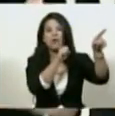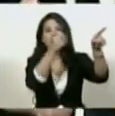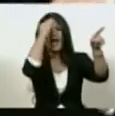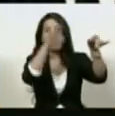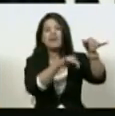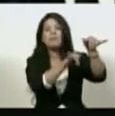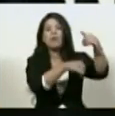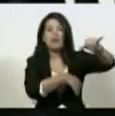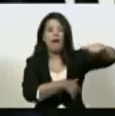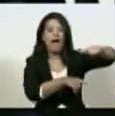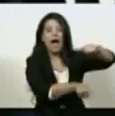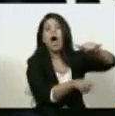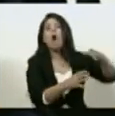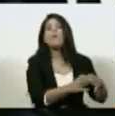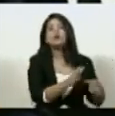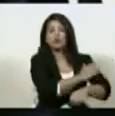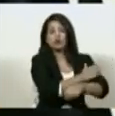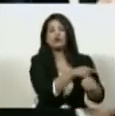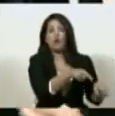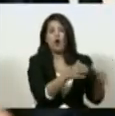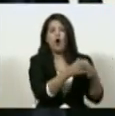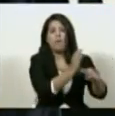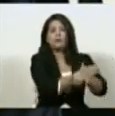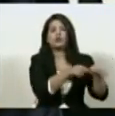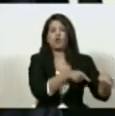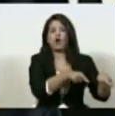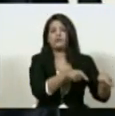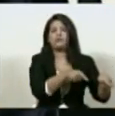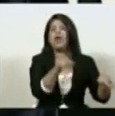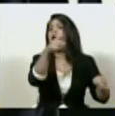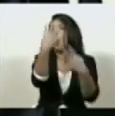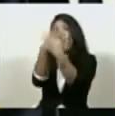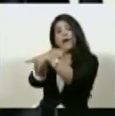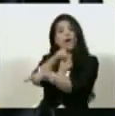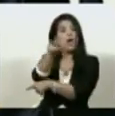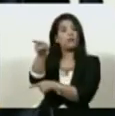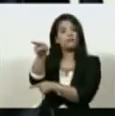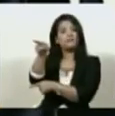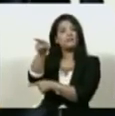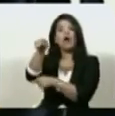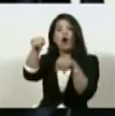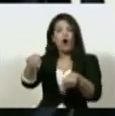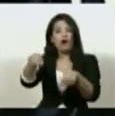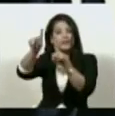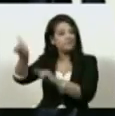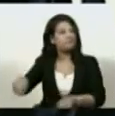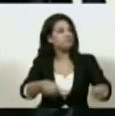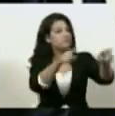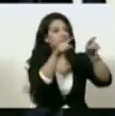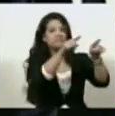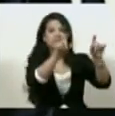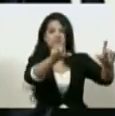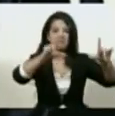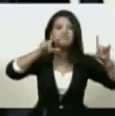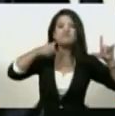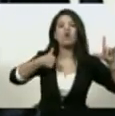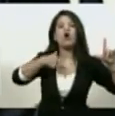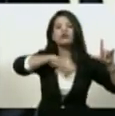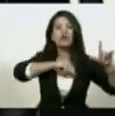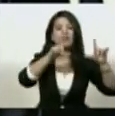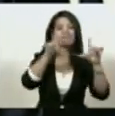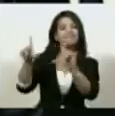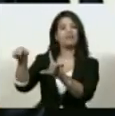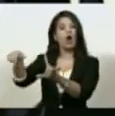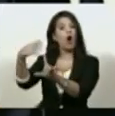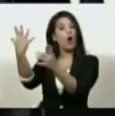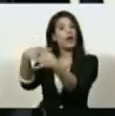oposición, detrás de algunos otros países de la OEA. Ahora sí, por fin están diciendo que ellos van a actuar directamente contra nosotros.